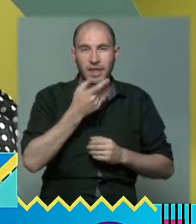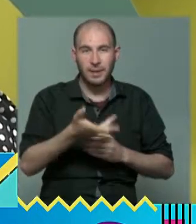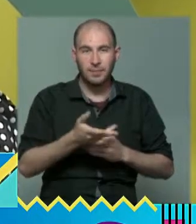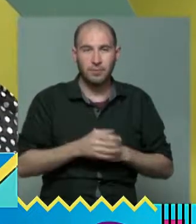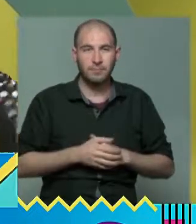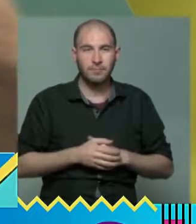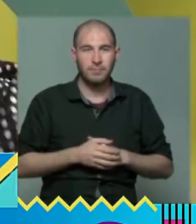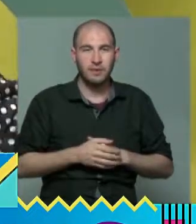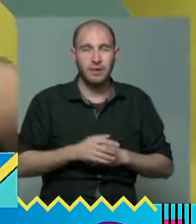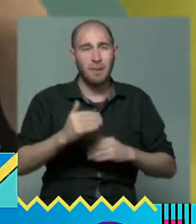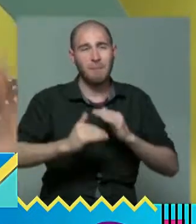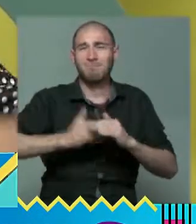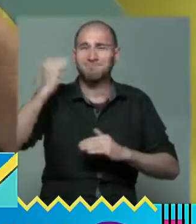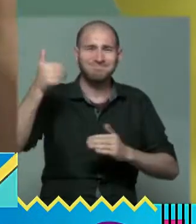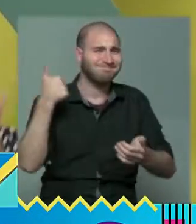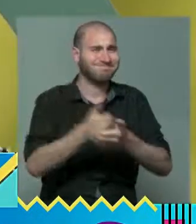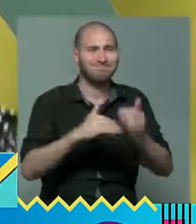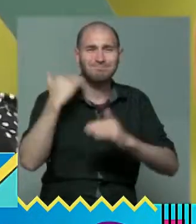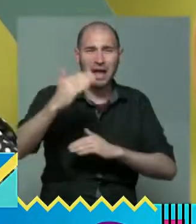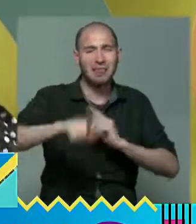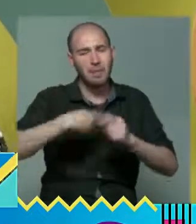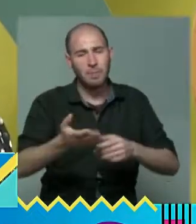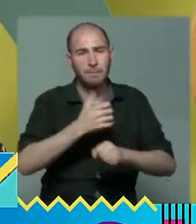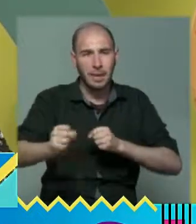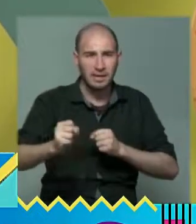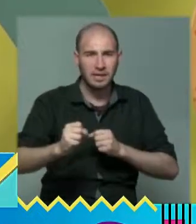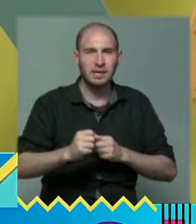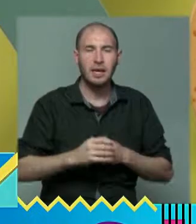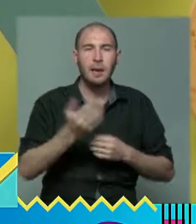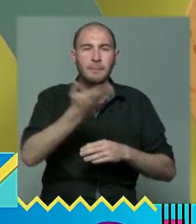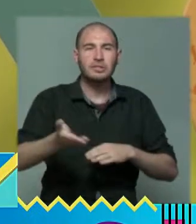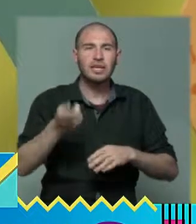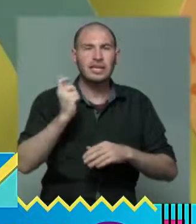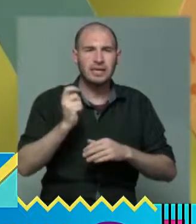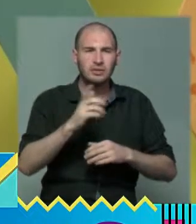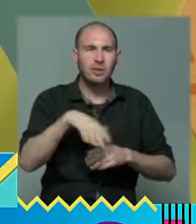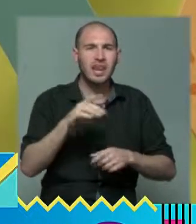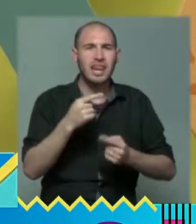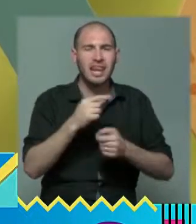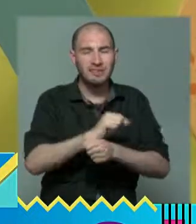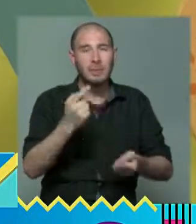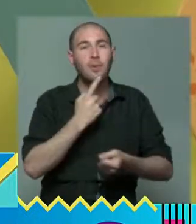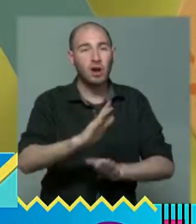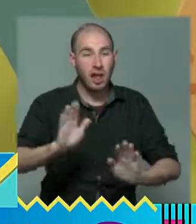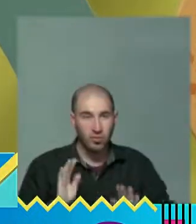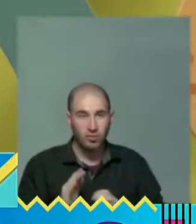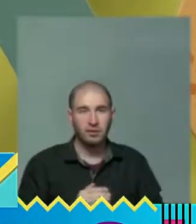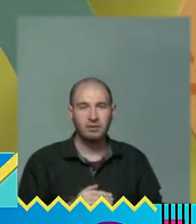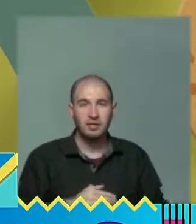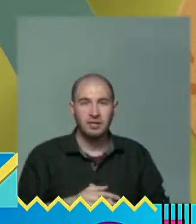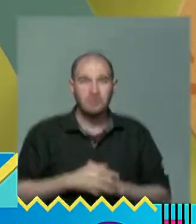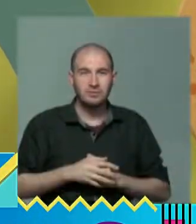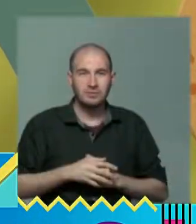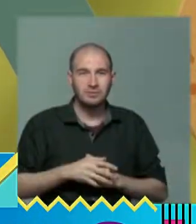ejemplo, que la mayoría de las violaciones seguidas de muerte hayan sido cometidas por personas que se encontraban en libertad condicional, que justifique